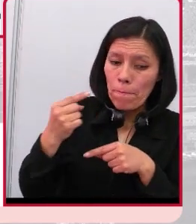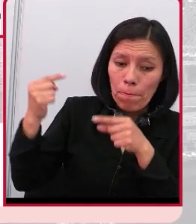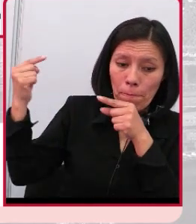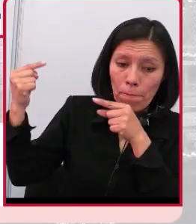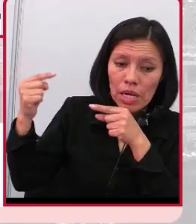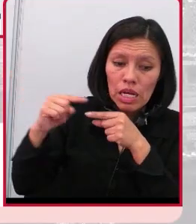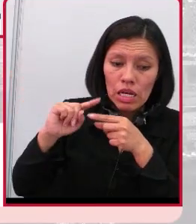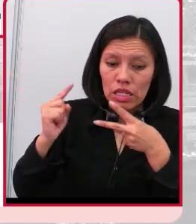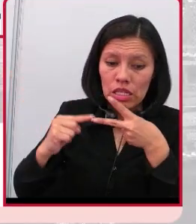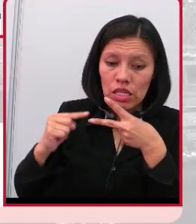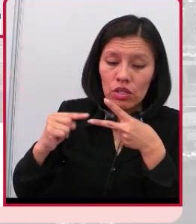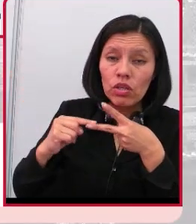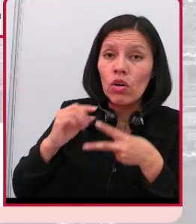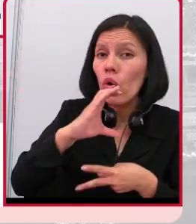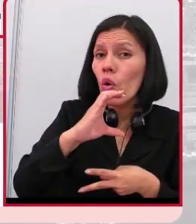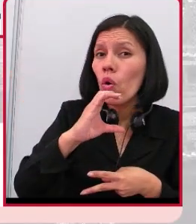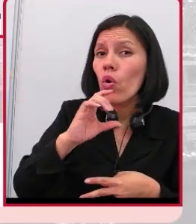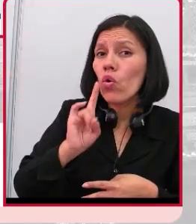y zinc, el segundo diagrama